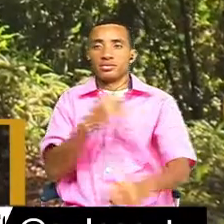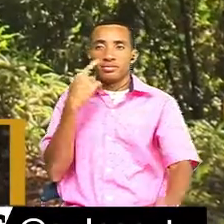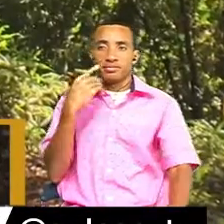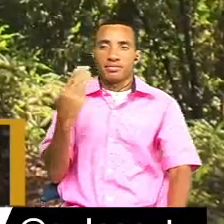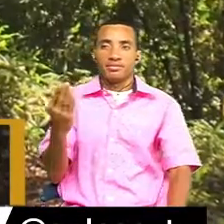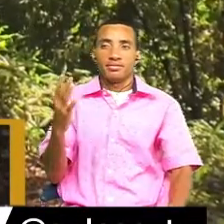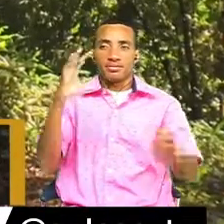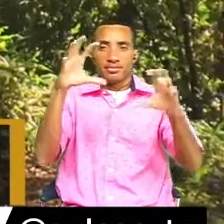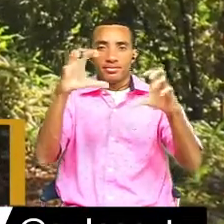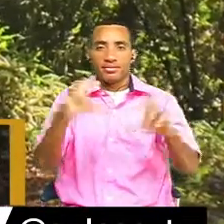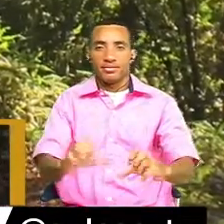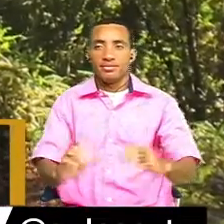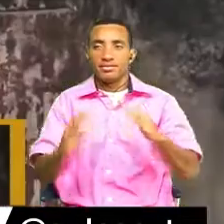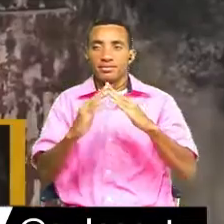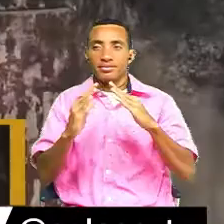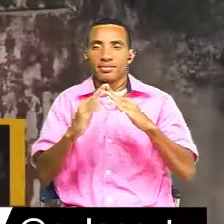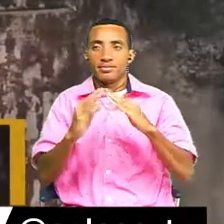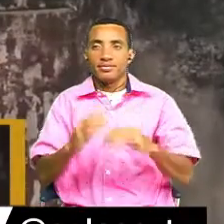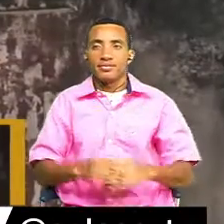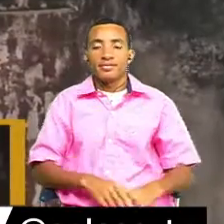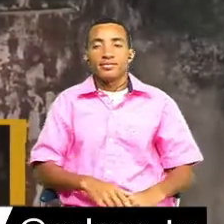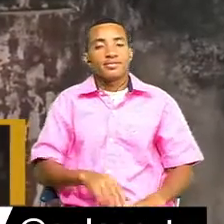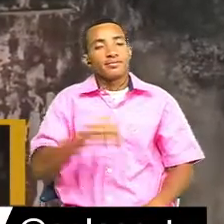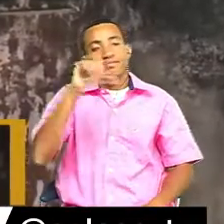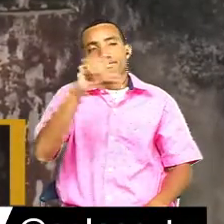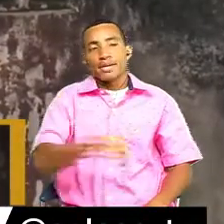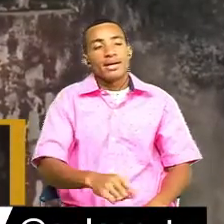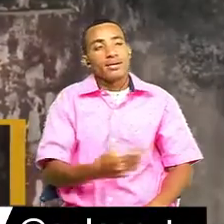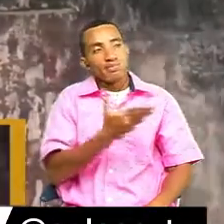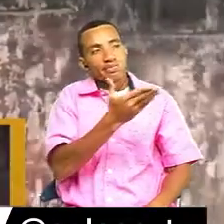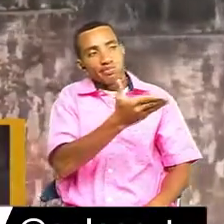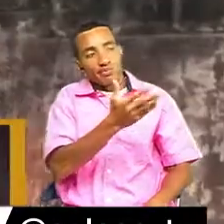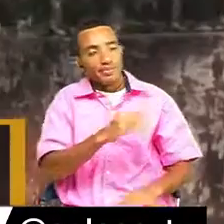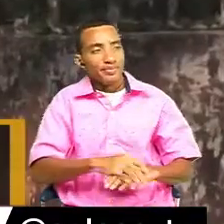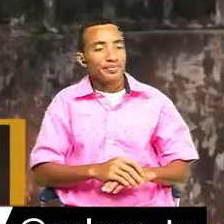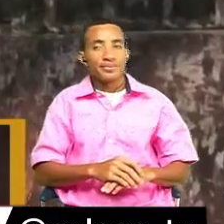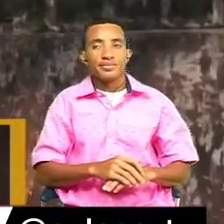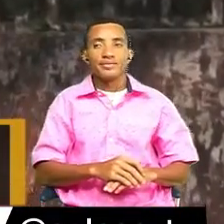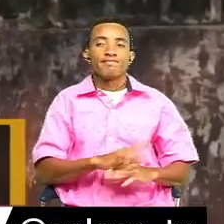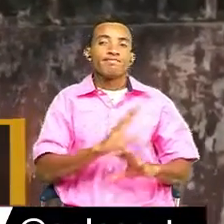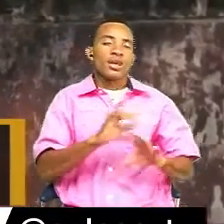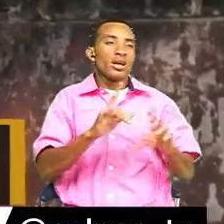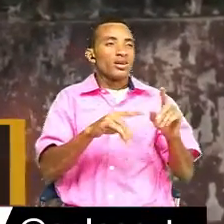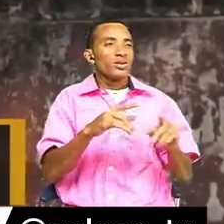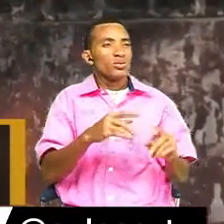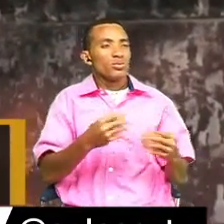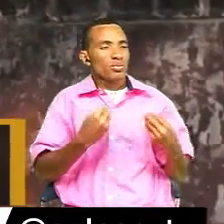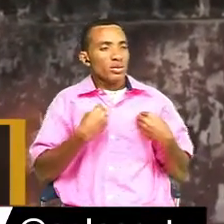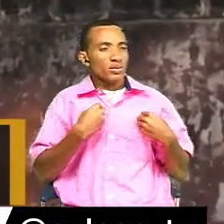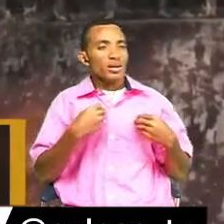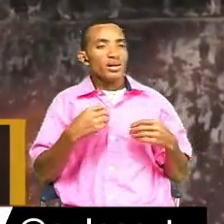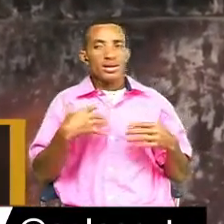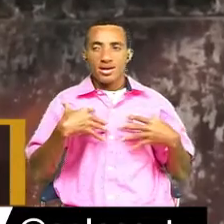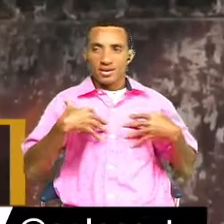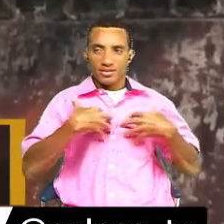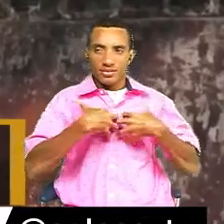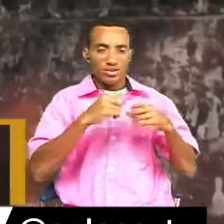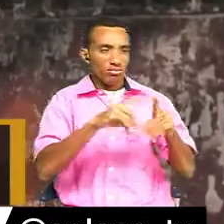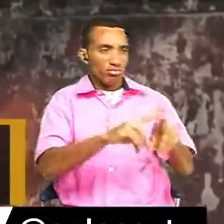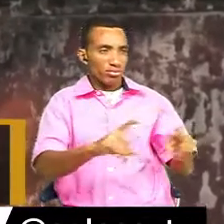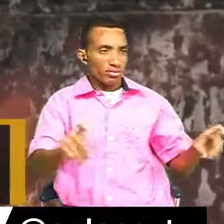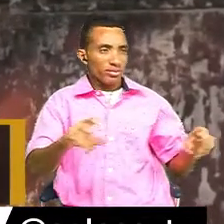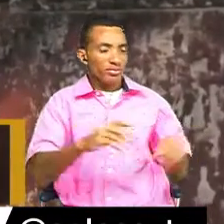barrio Las Colmenas. Y el mal aspecto que le da igual aquí al sector. Es el hábitat de muchos animales. Sí.